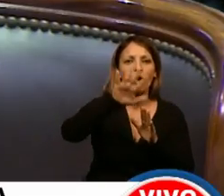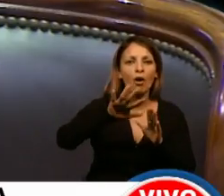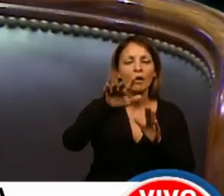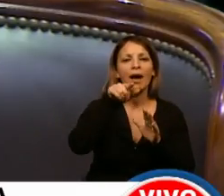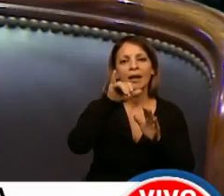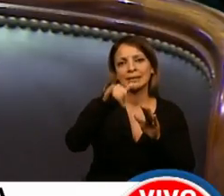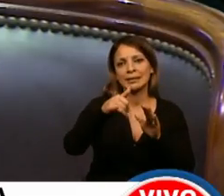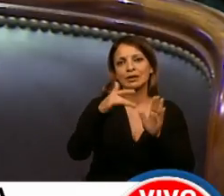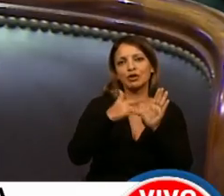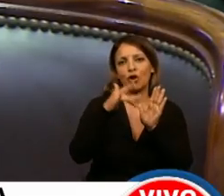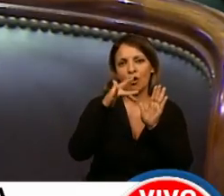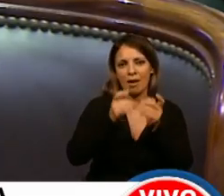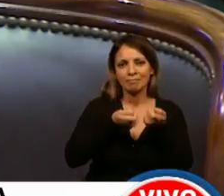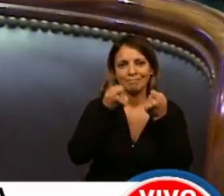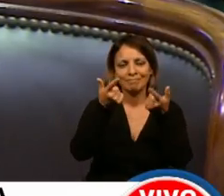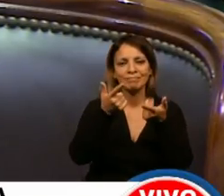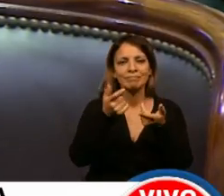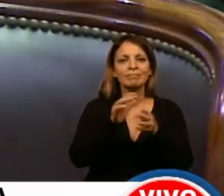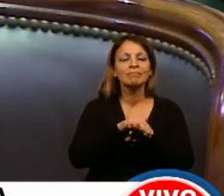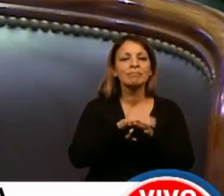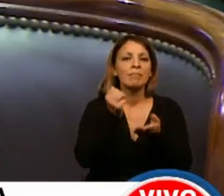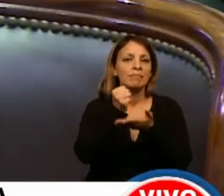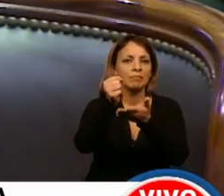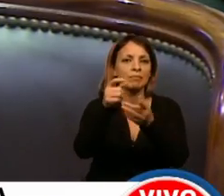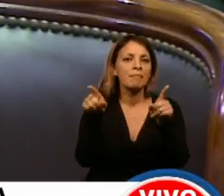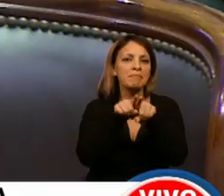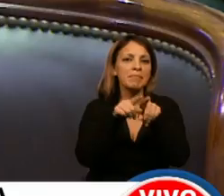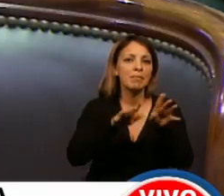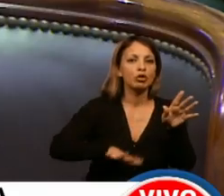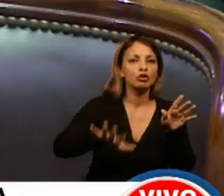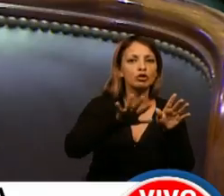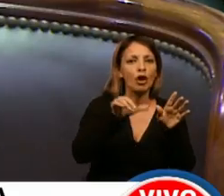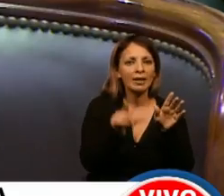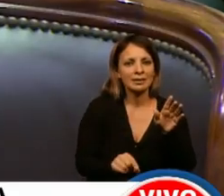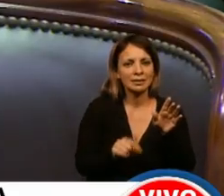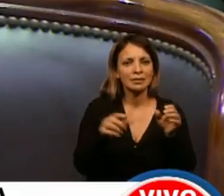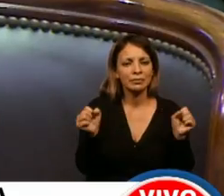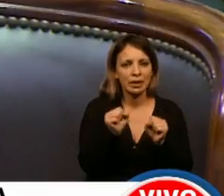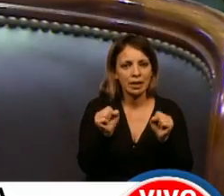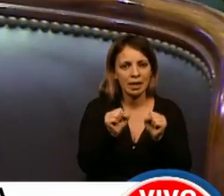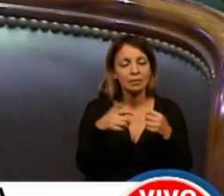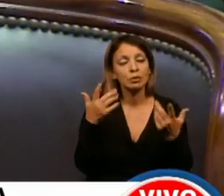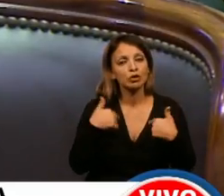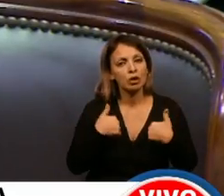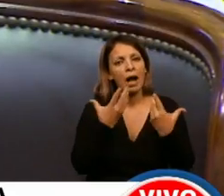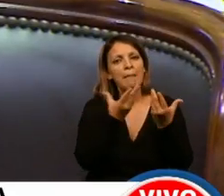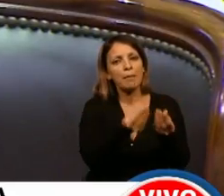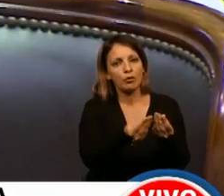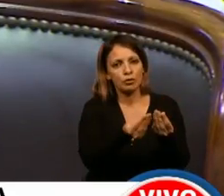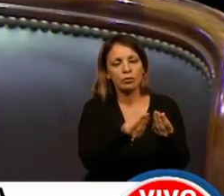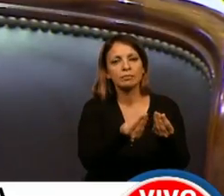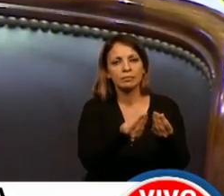correspondió una consideración al igual que las zonas frías así que apoyo por